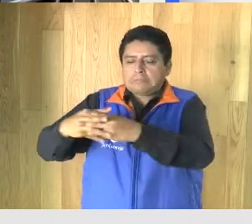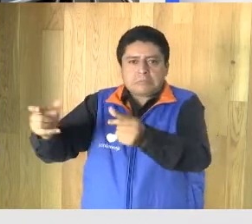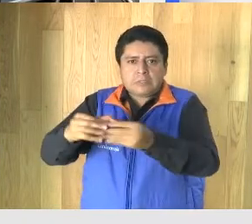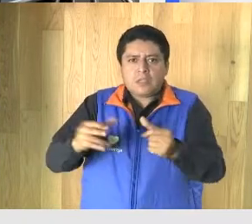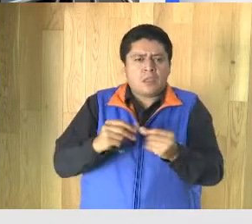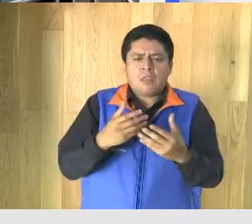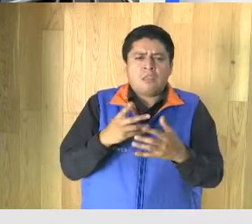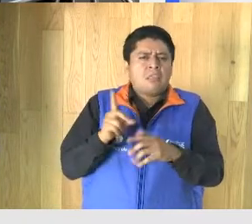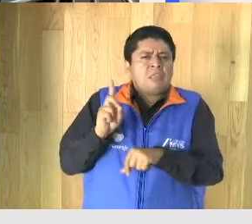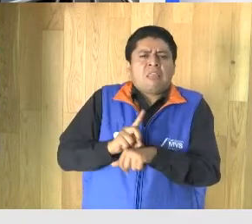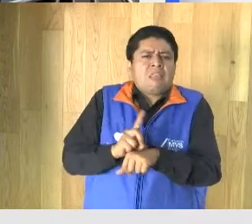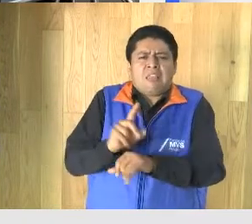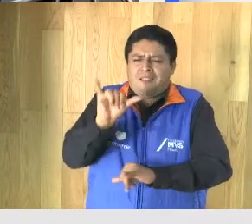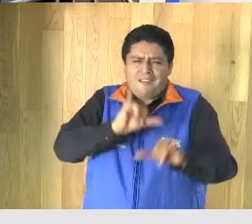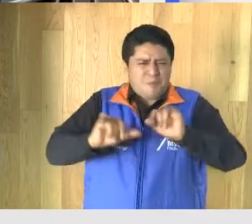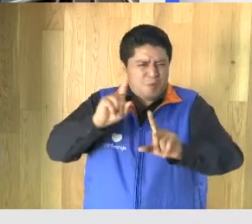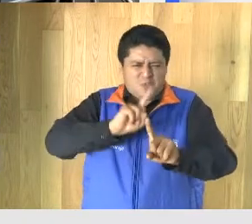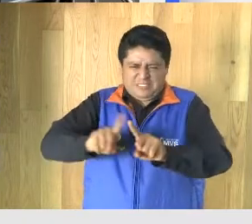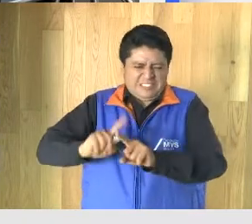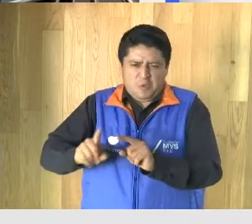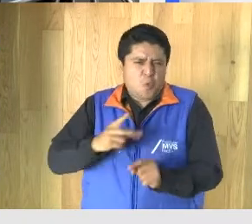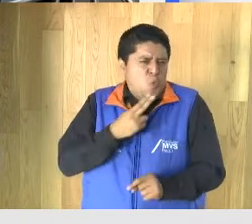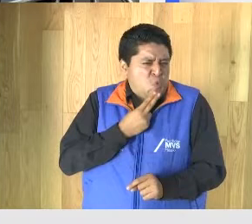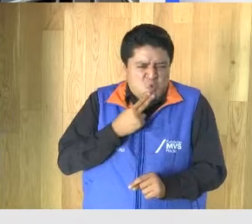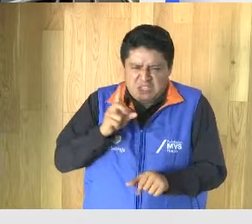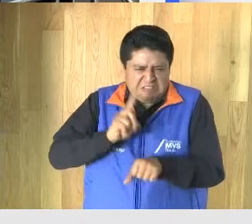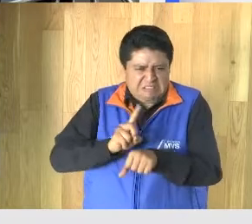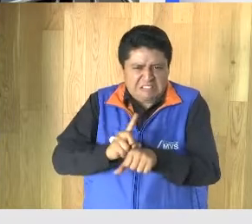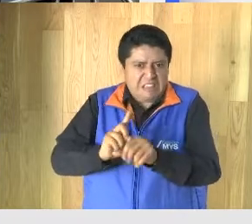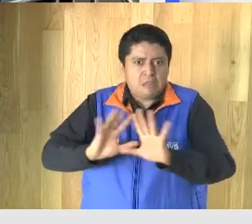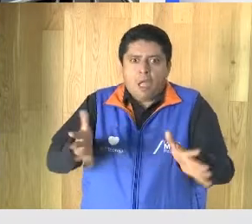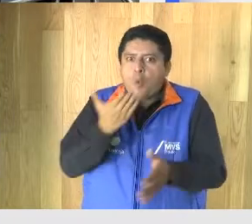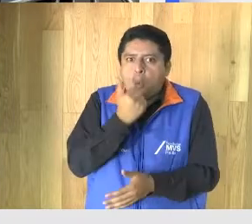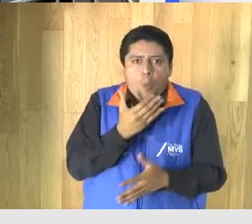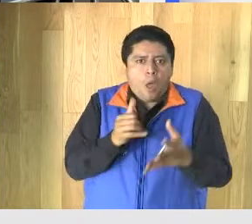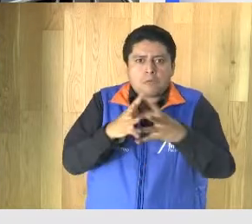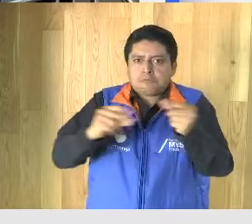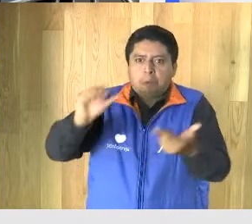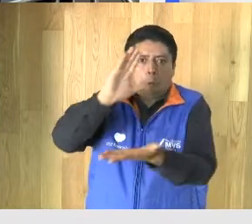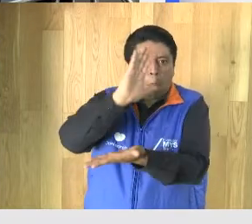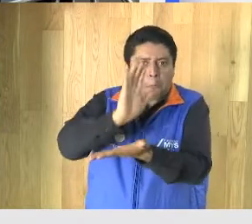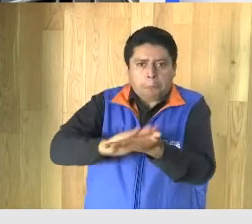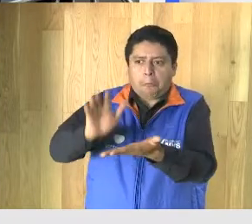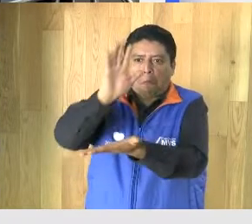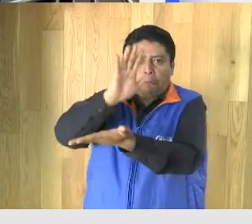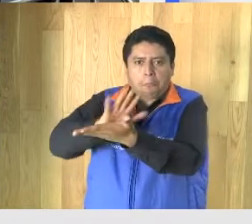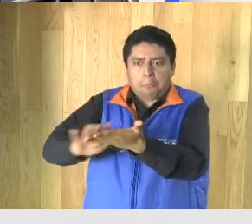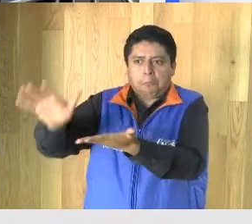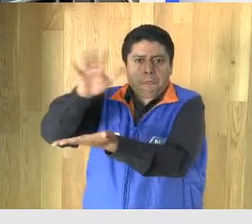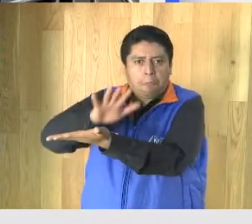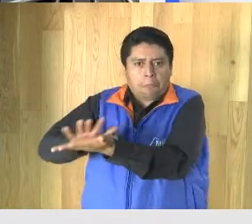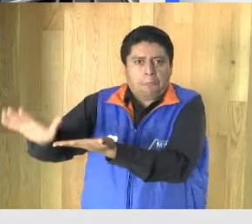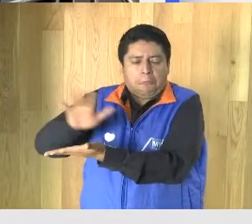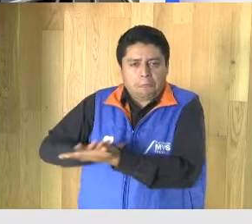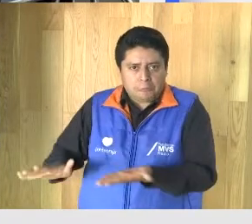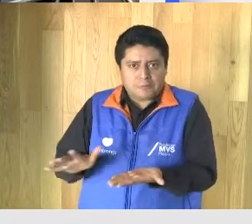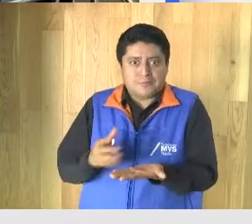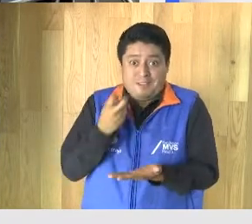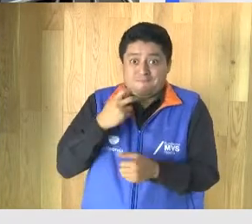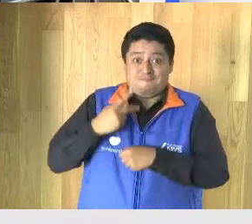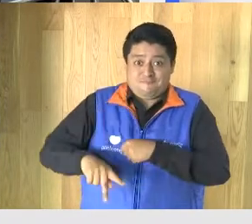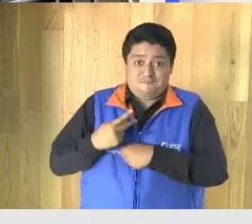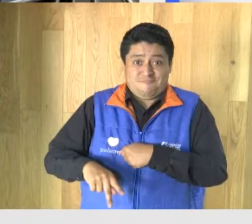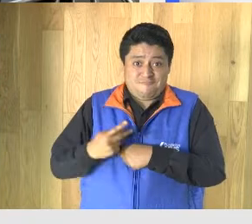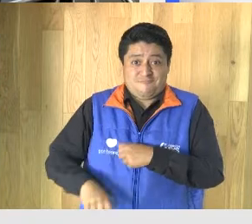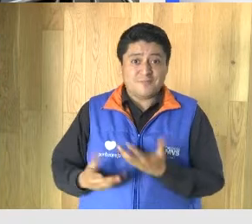del día a día, ¿no? Que son cosas que realmente necesitamos, ¿no? Y bueno, una de las maneras en las que, uno de los indicadores con los